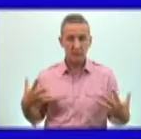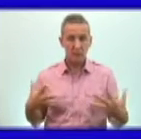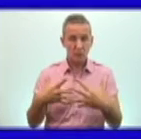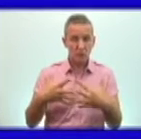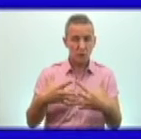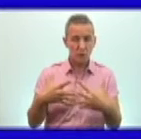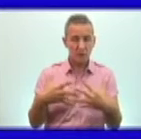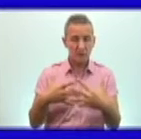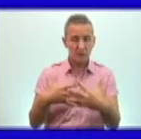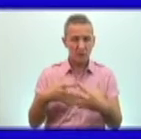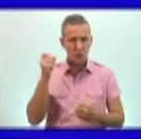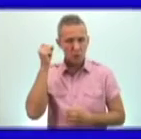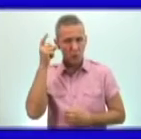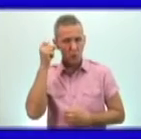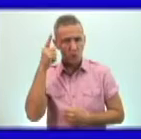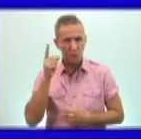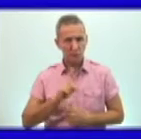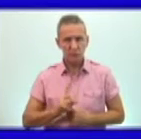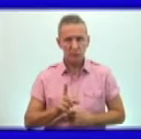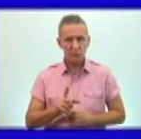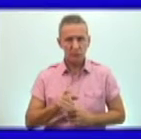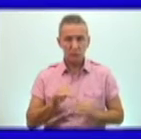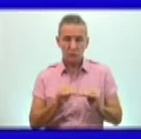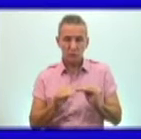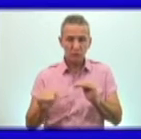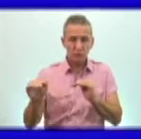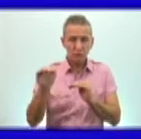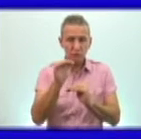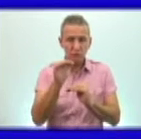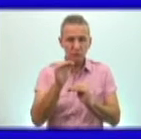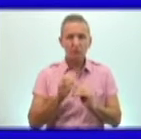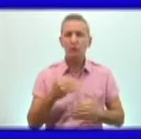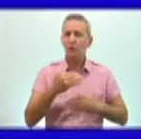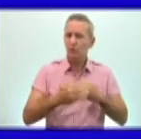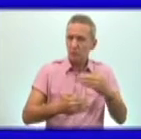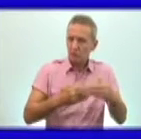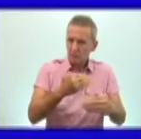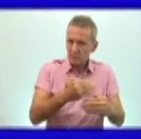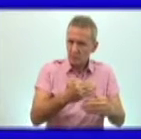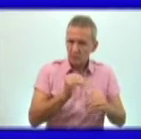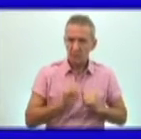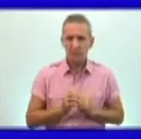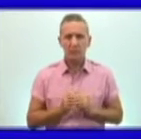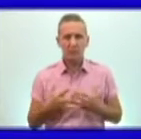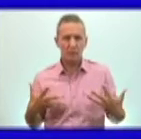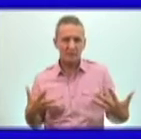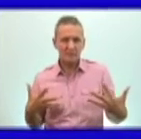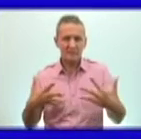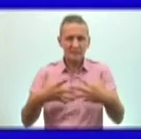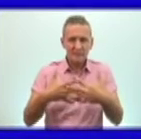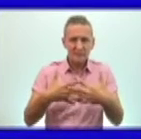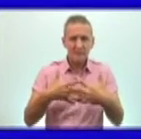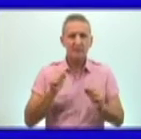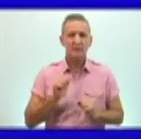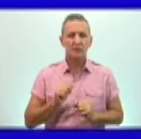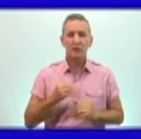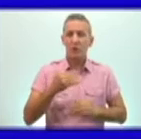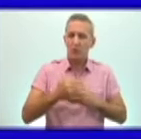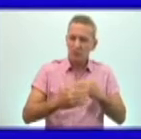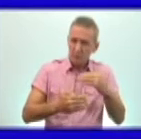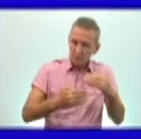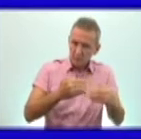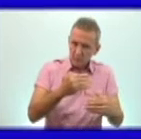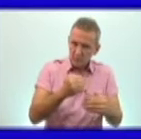relación con la experiencia. No se sobrepone a ella, sino es un proceso de articulación que establece los procesos